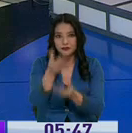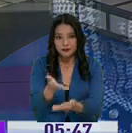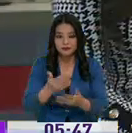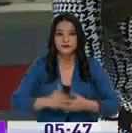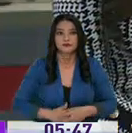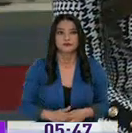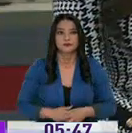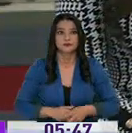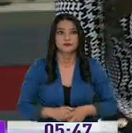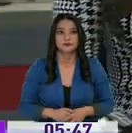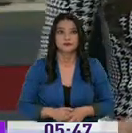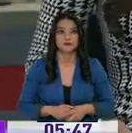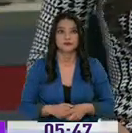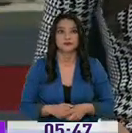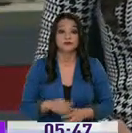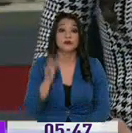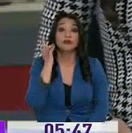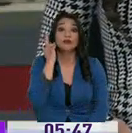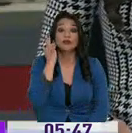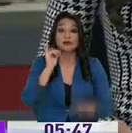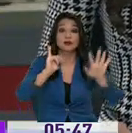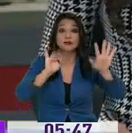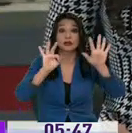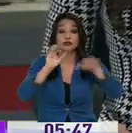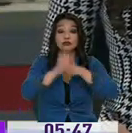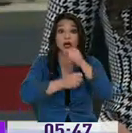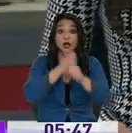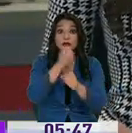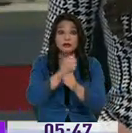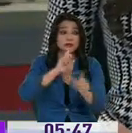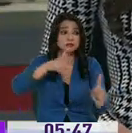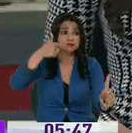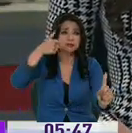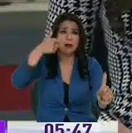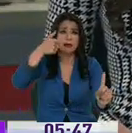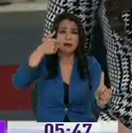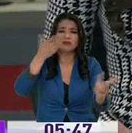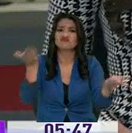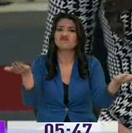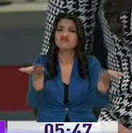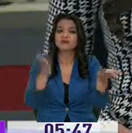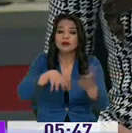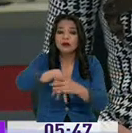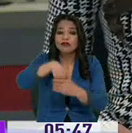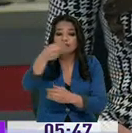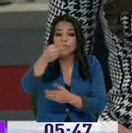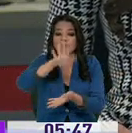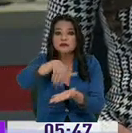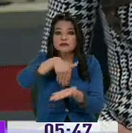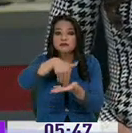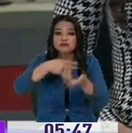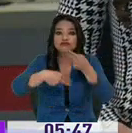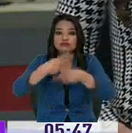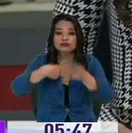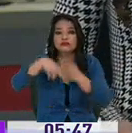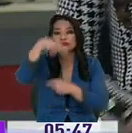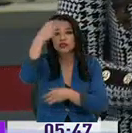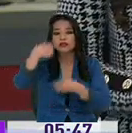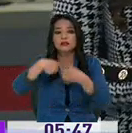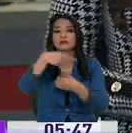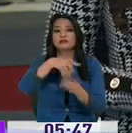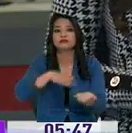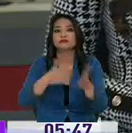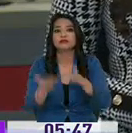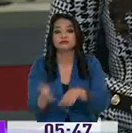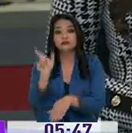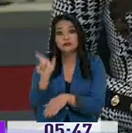y contamos que una mujer de 68 años de edad fue baleada en los exteriores de un centro comercial ubicado en el norte de quito el presunto